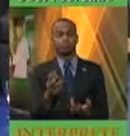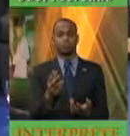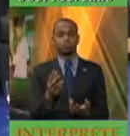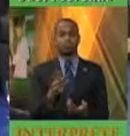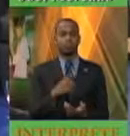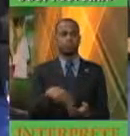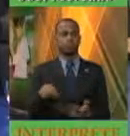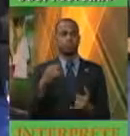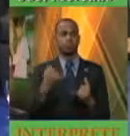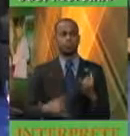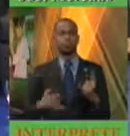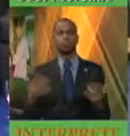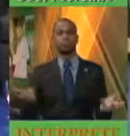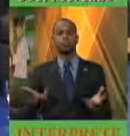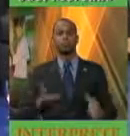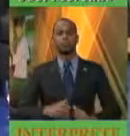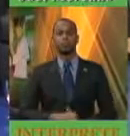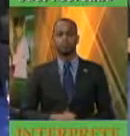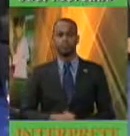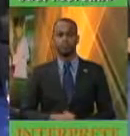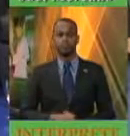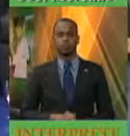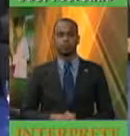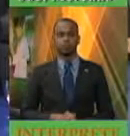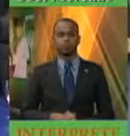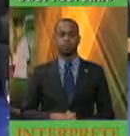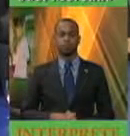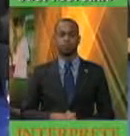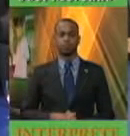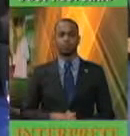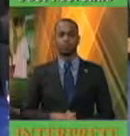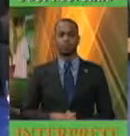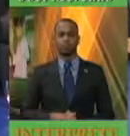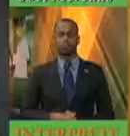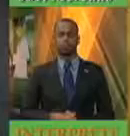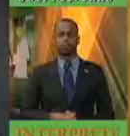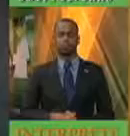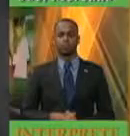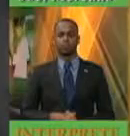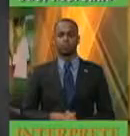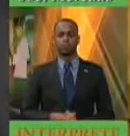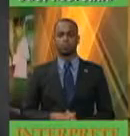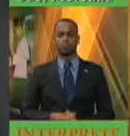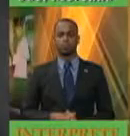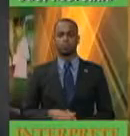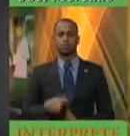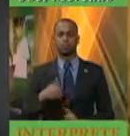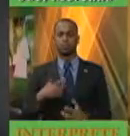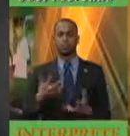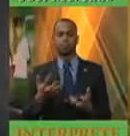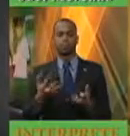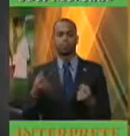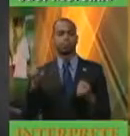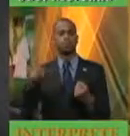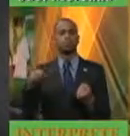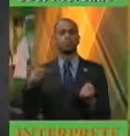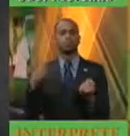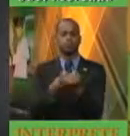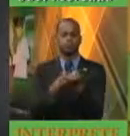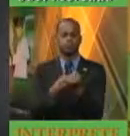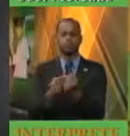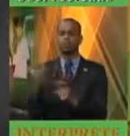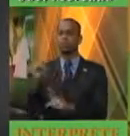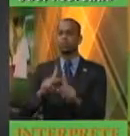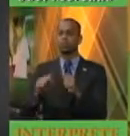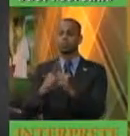Ya finalmente, y es para concluir mi parte, quiero decir, apoyemos las capacidades